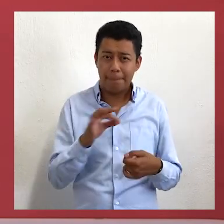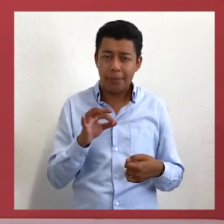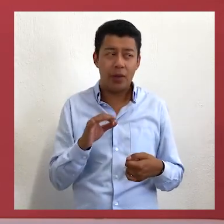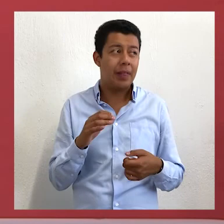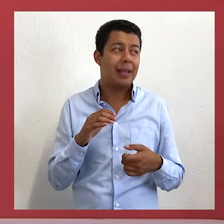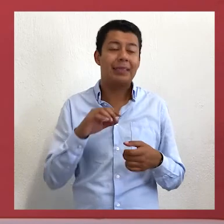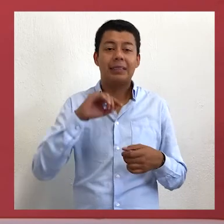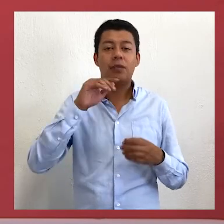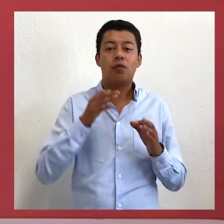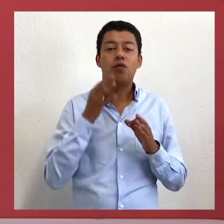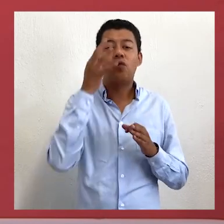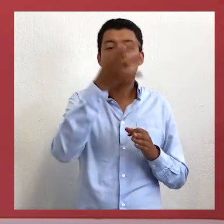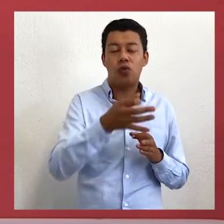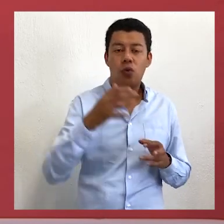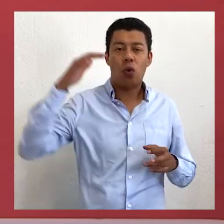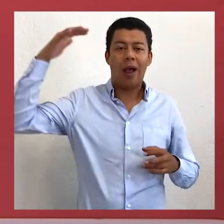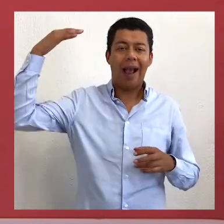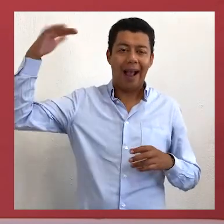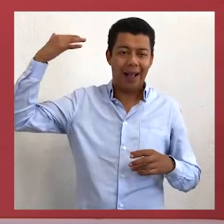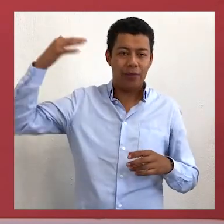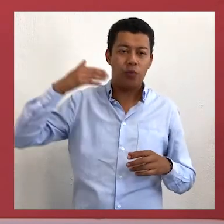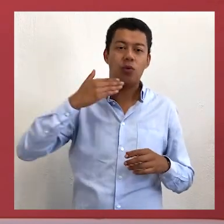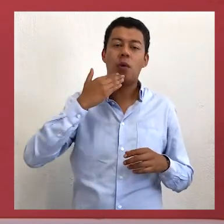sea un adulto